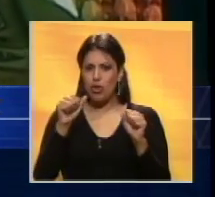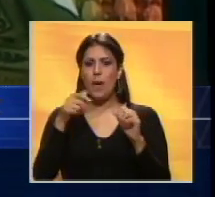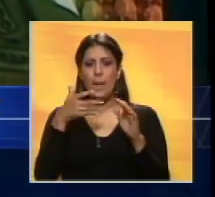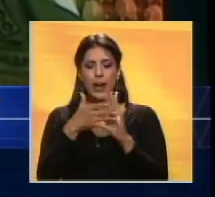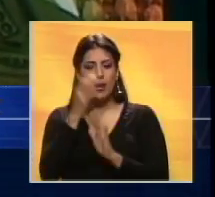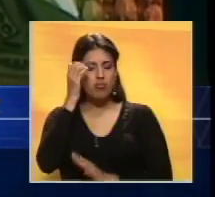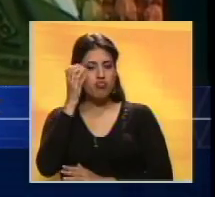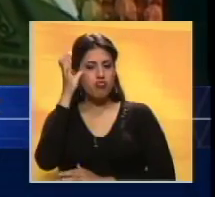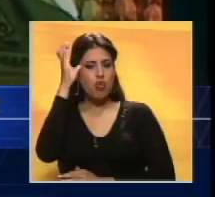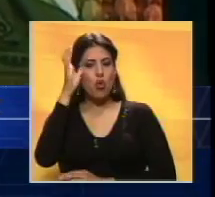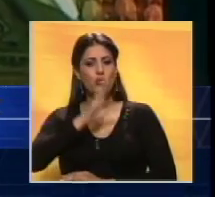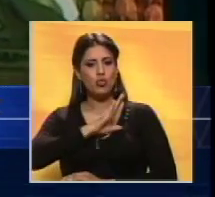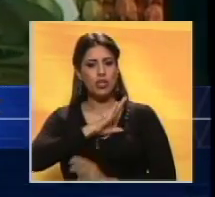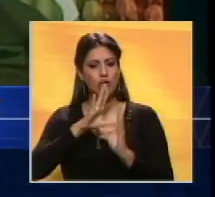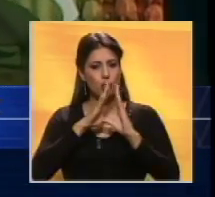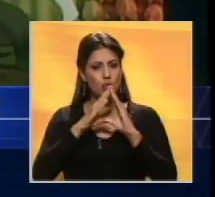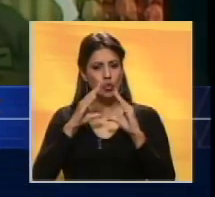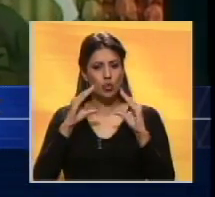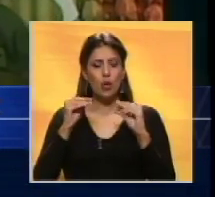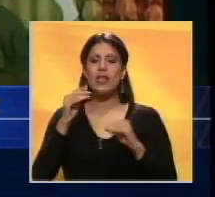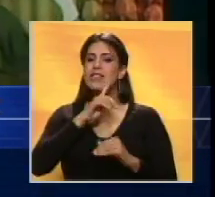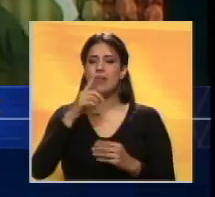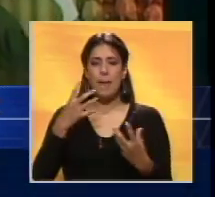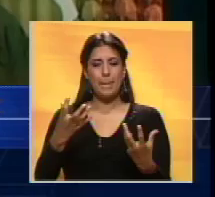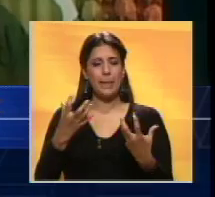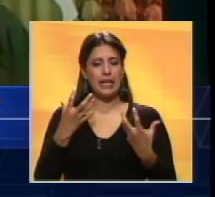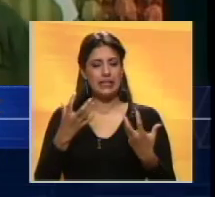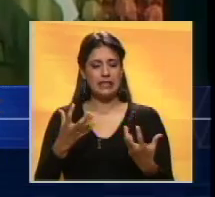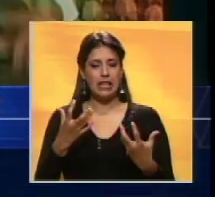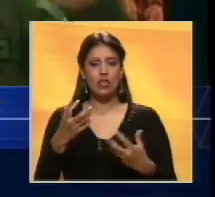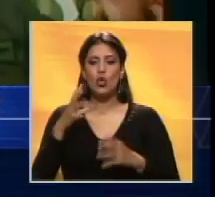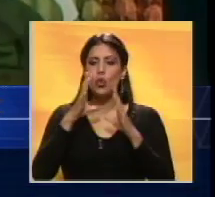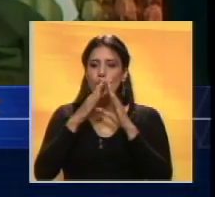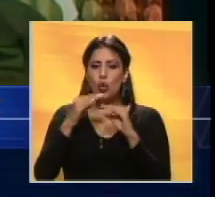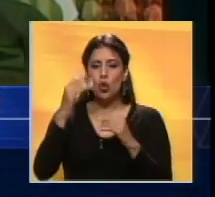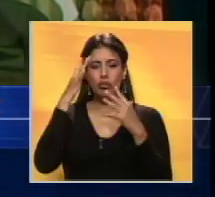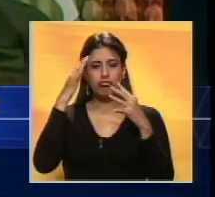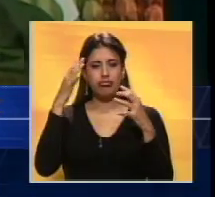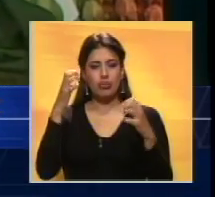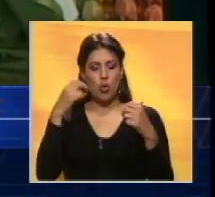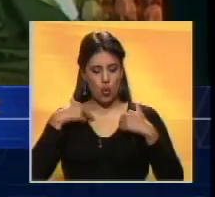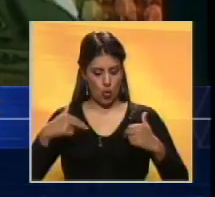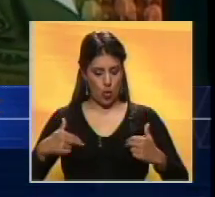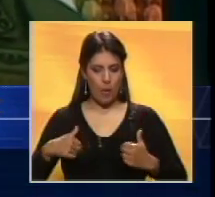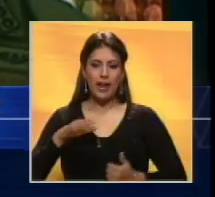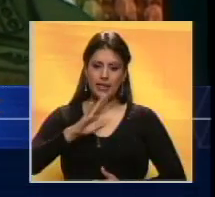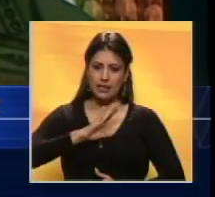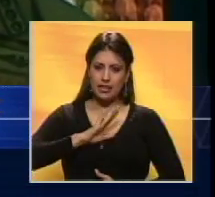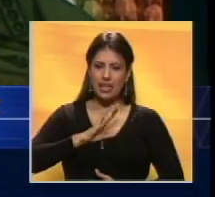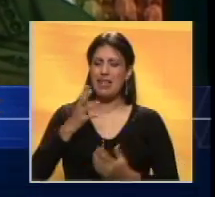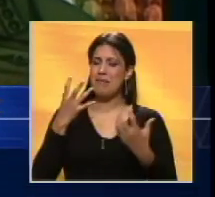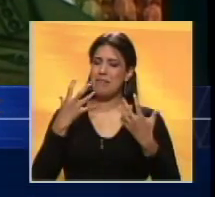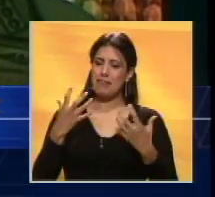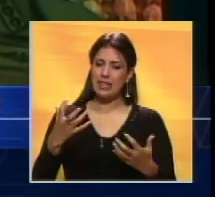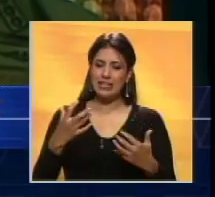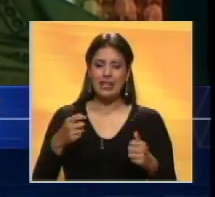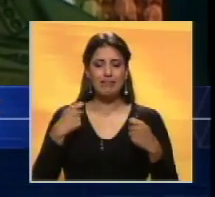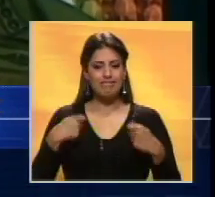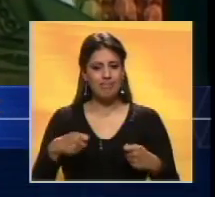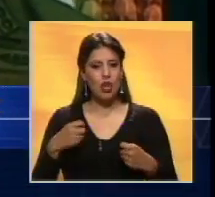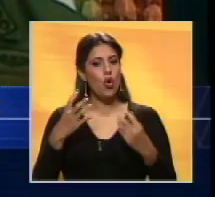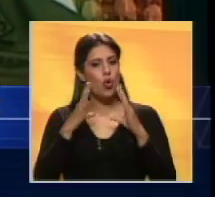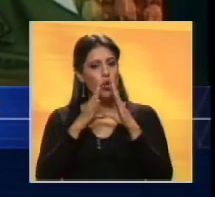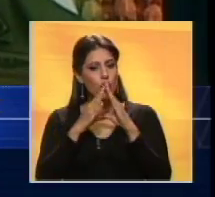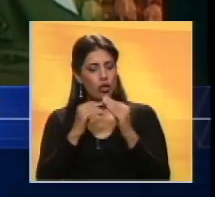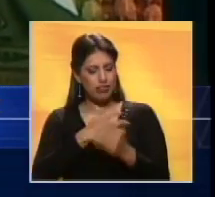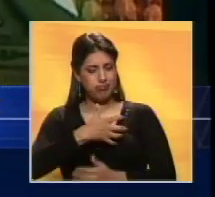las capacidades que nosotros tenemos, que son bastantes, con todo el talento humano que nosotros tenemos, que es bastante, con